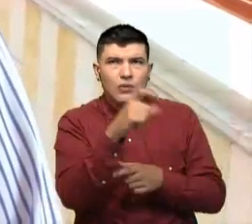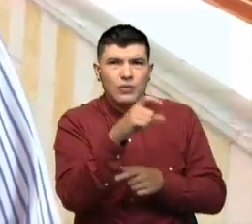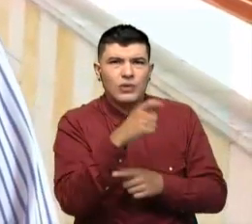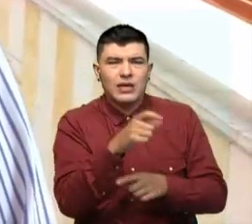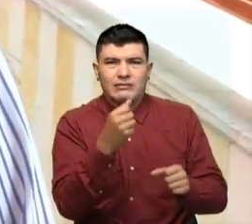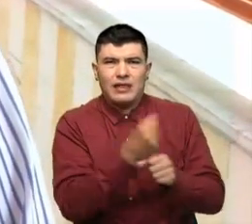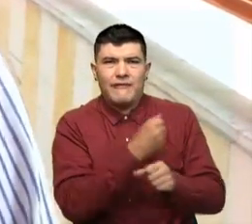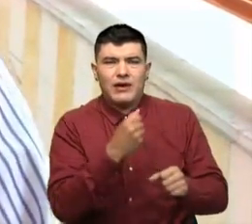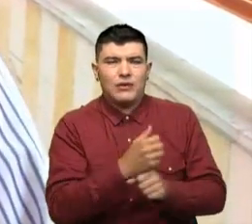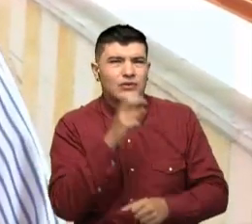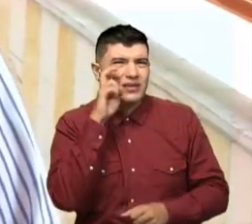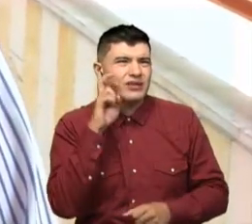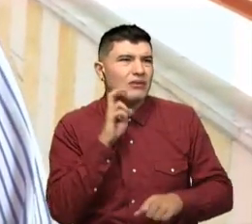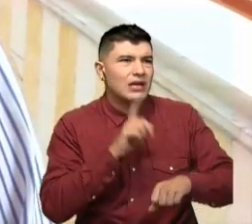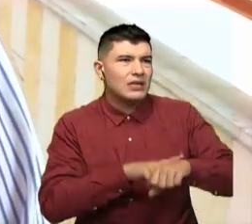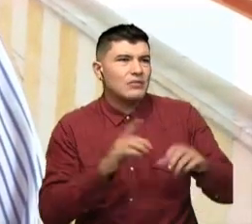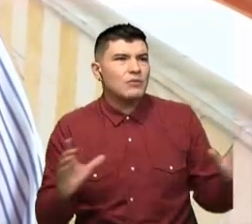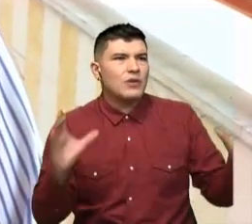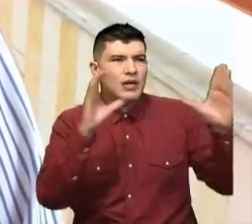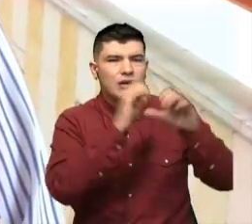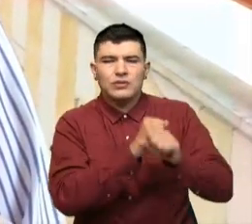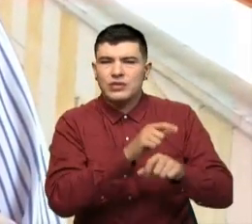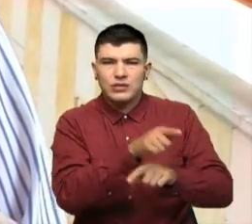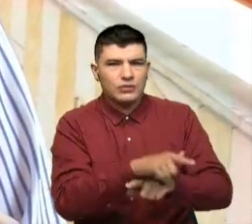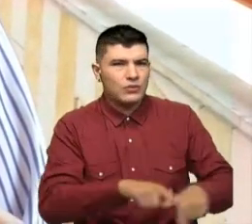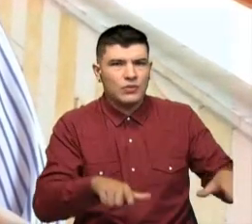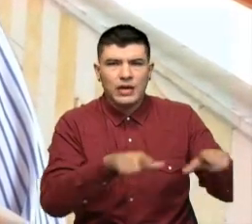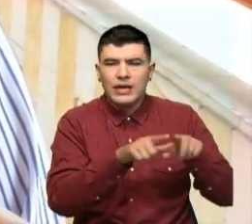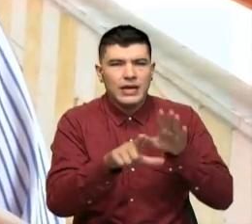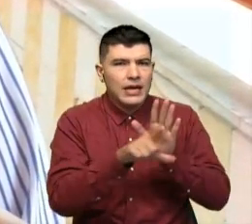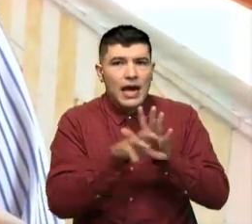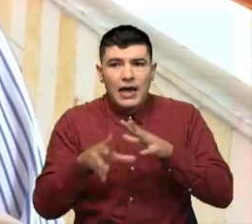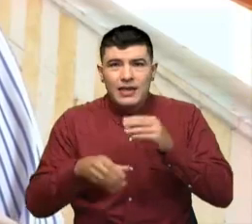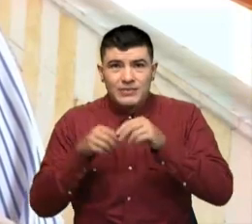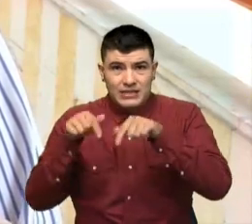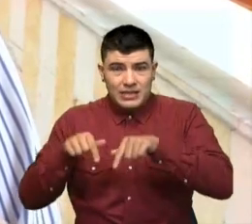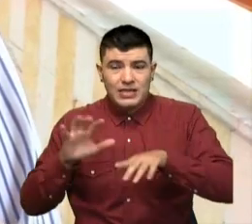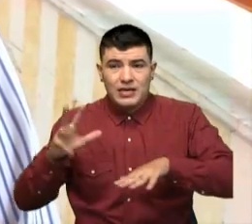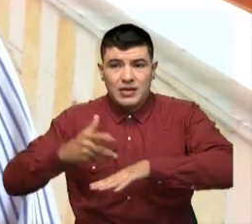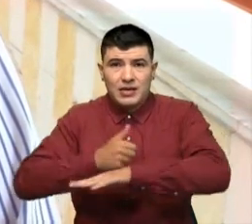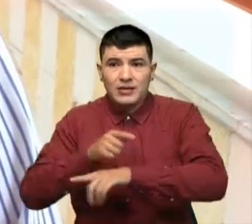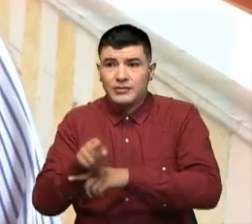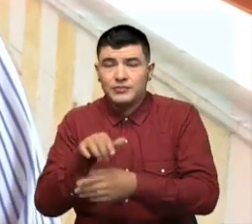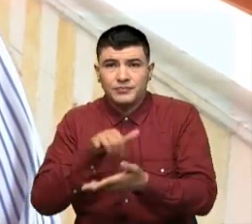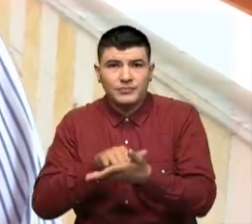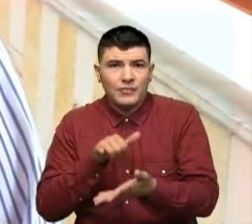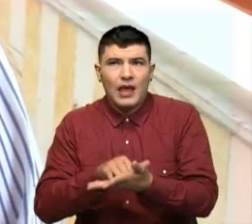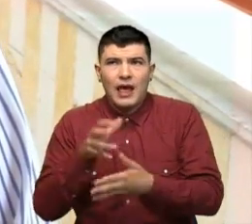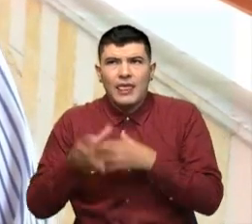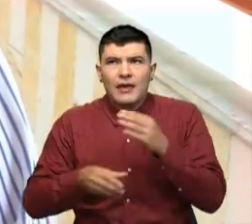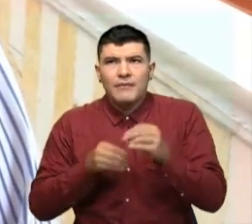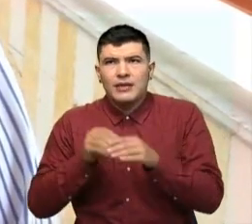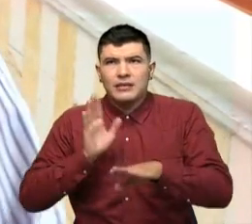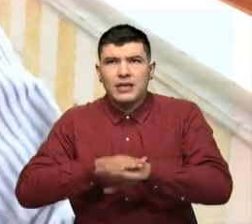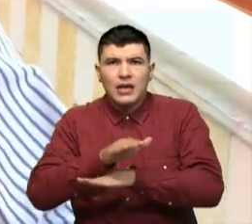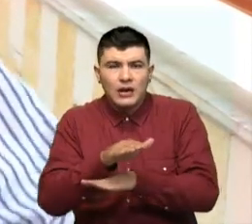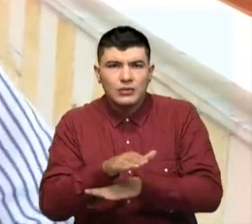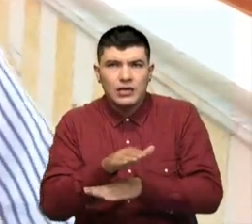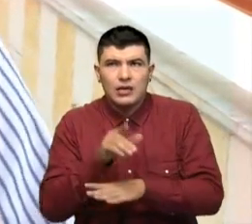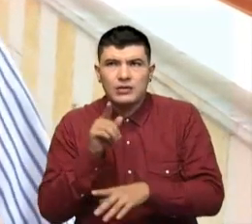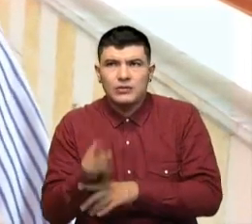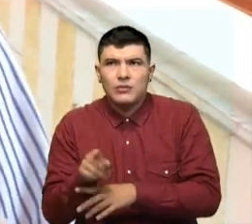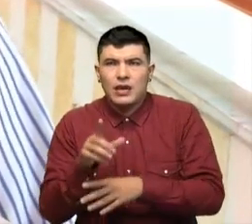trabajo sexual en las horas nocturnas en la parte rosa de la ciudad, y que finalmente se está generando a través de